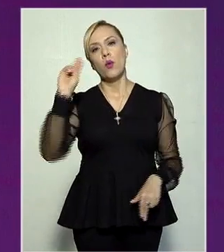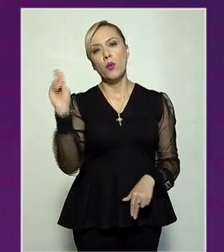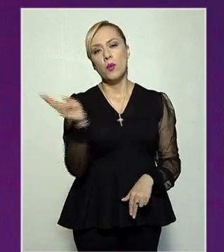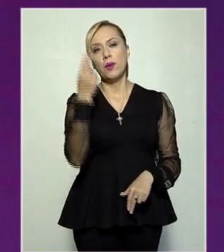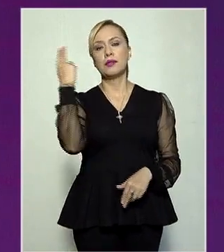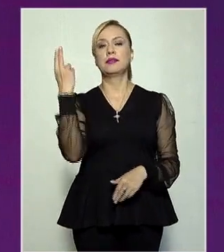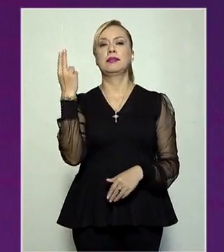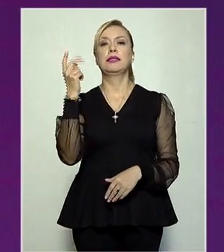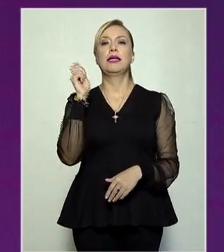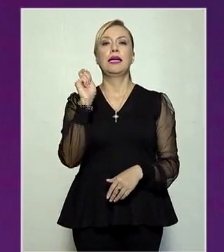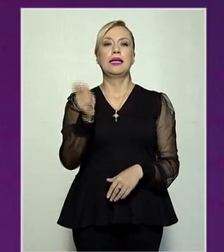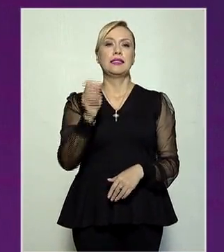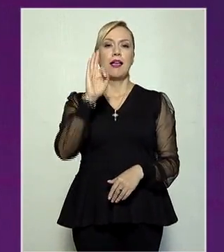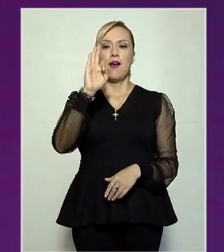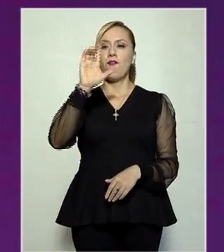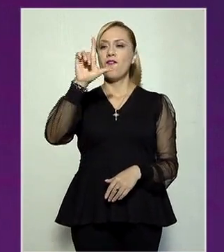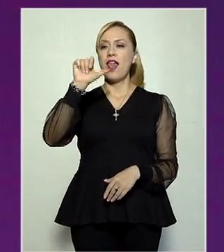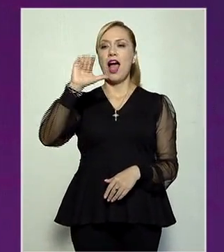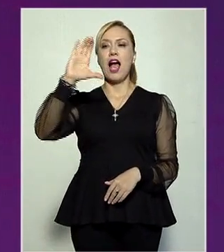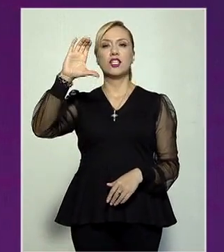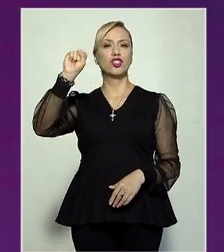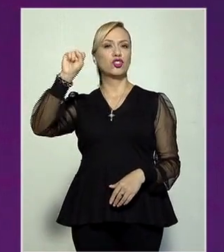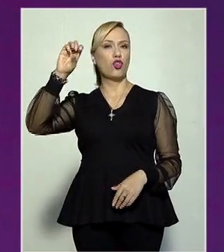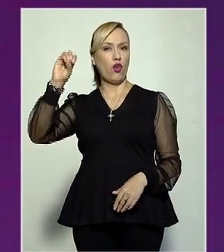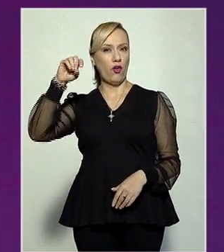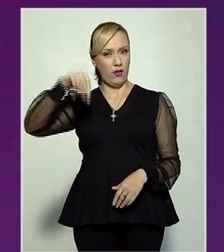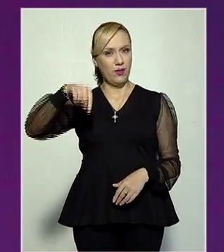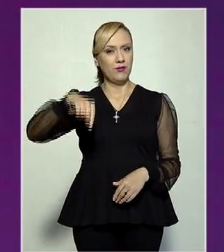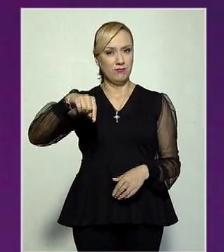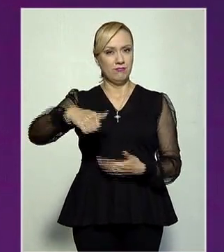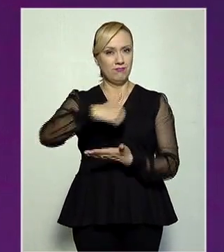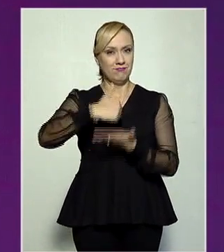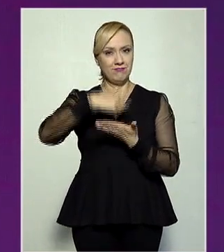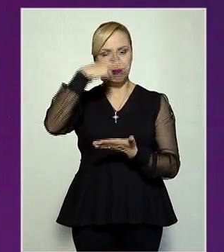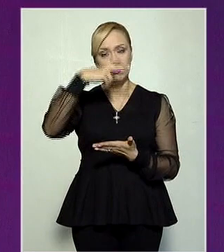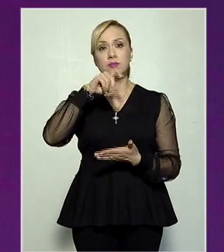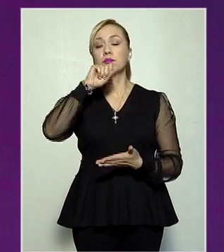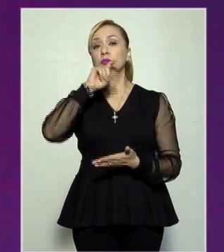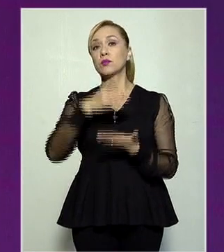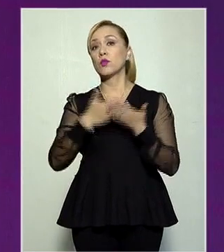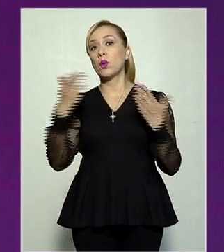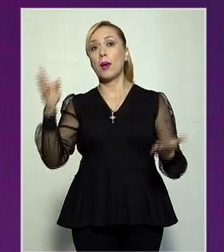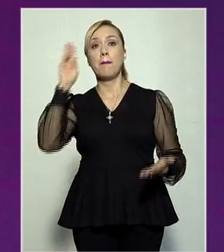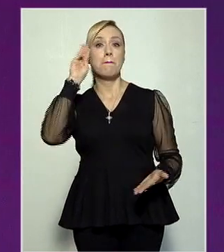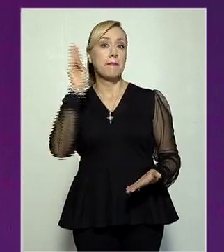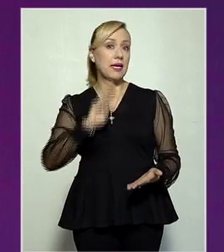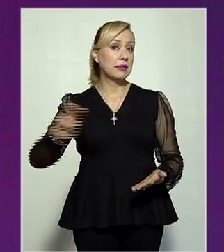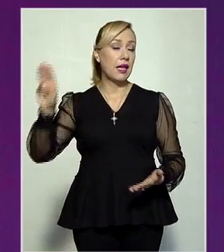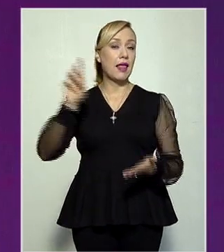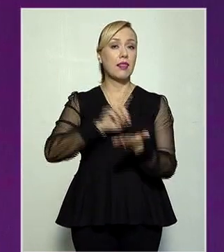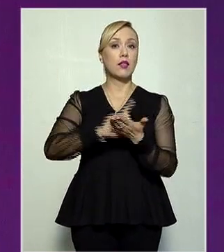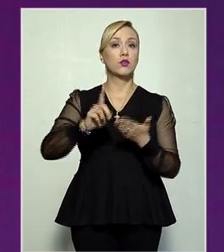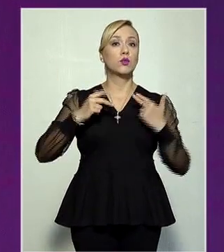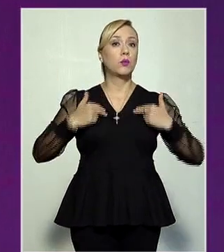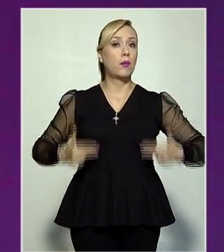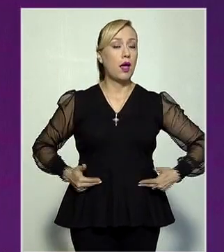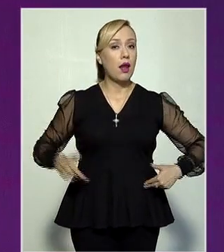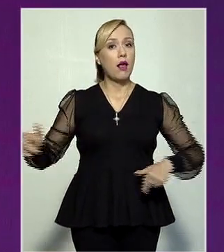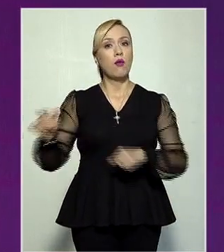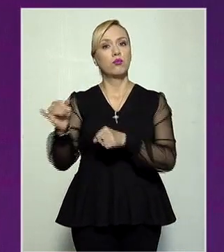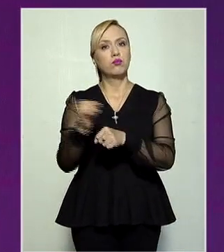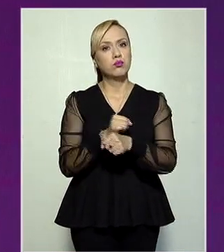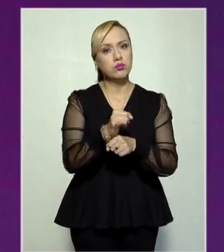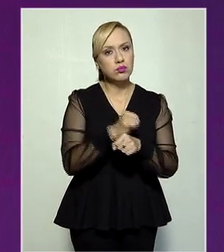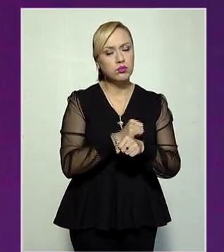Latinoamericana de Ciencias Sociales en México. Actualmente es coordinadora adjunta de la Maestría en Derechos Humanos y Democracia de Flaxo e investigadora